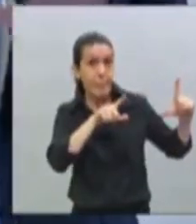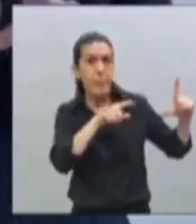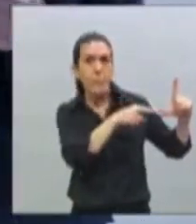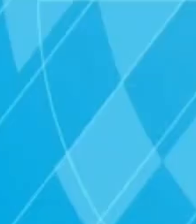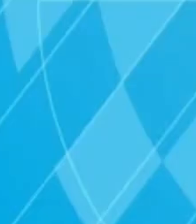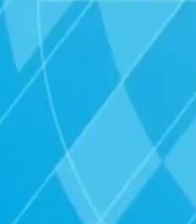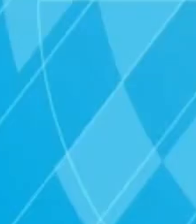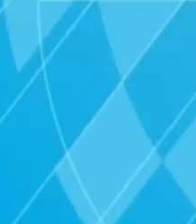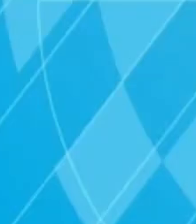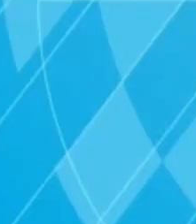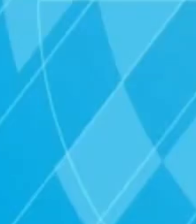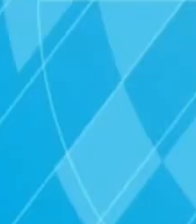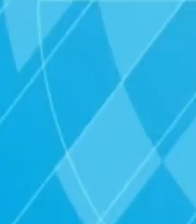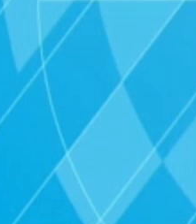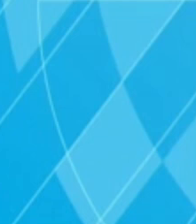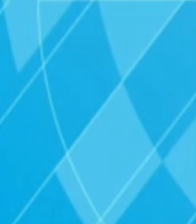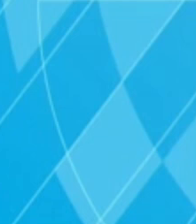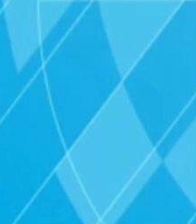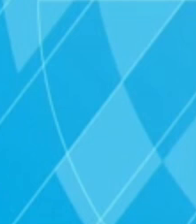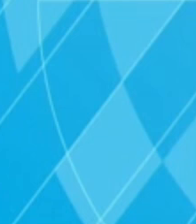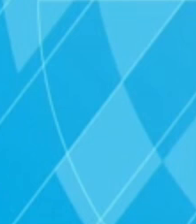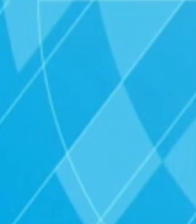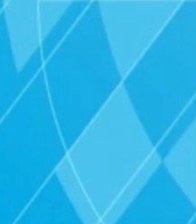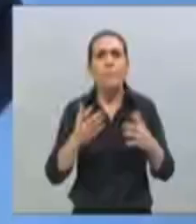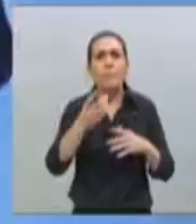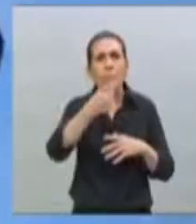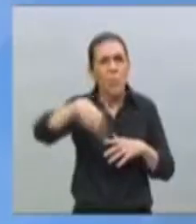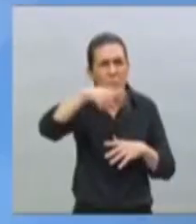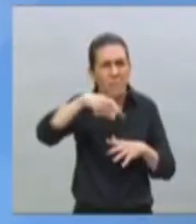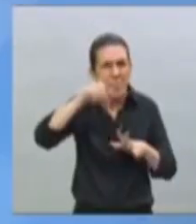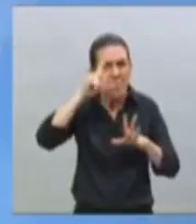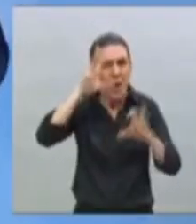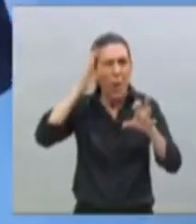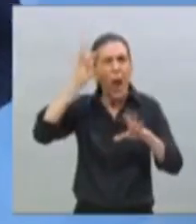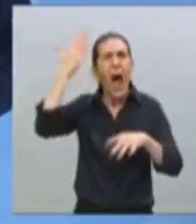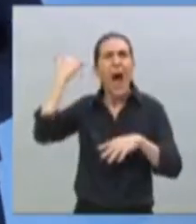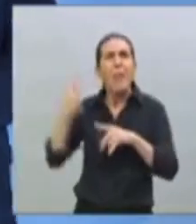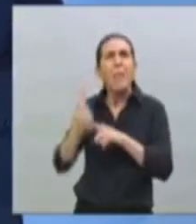en qué punto estamos. Ustedes recordarán la primera vez que